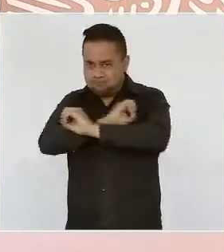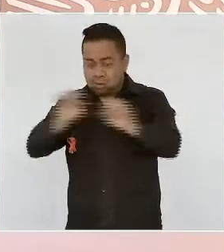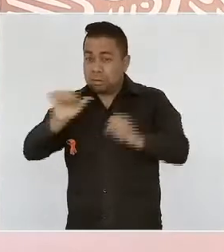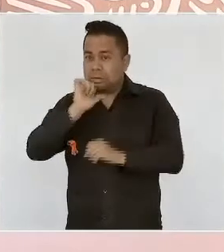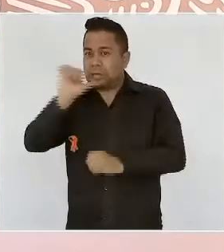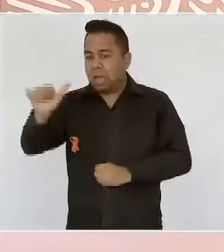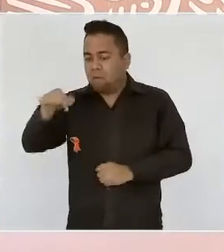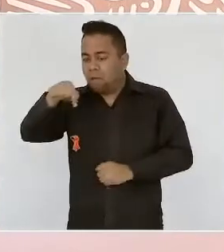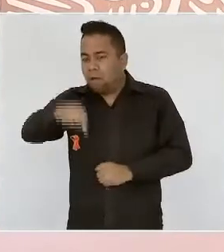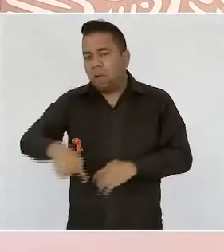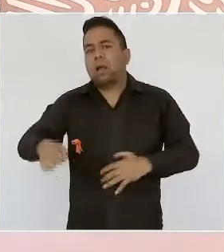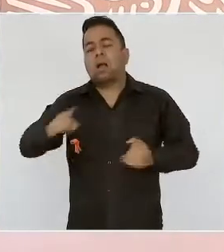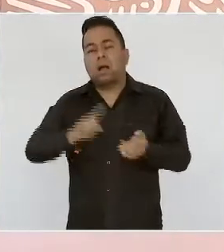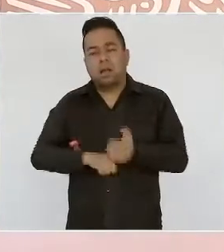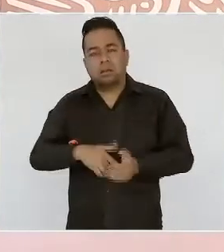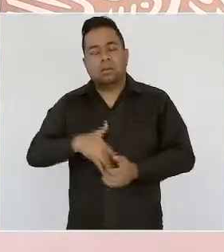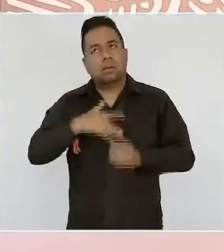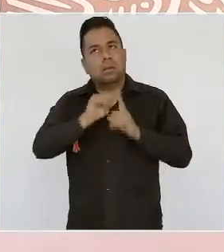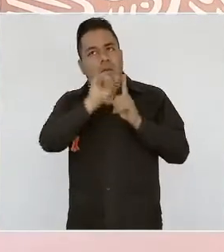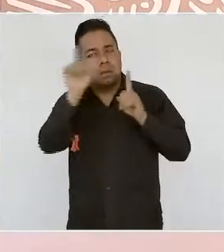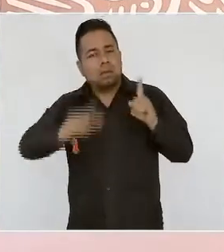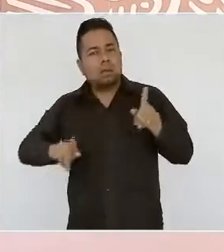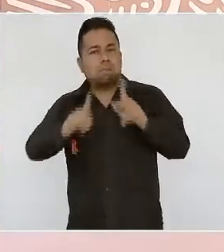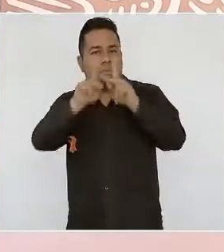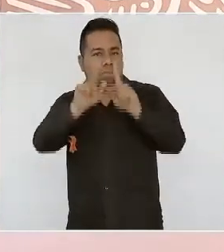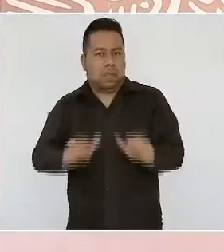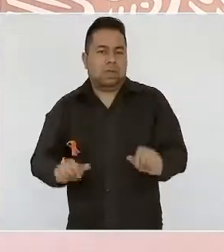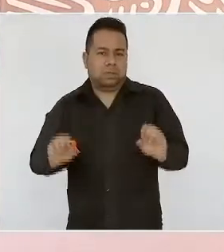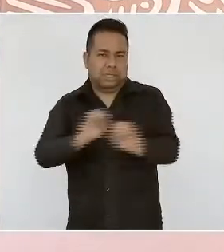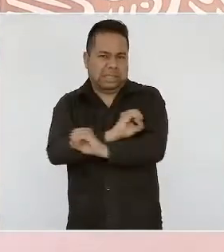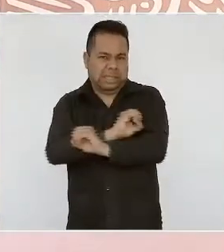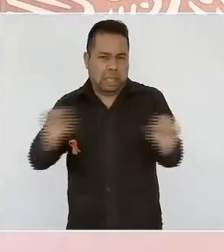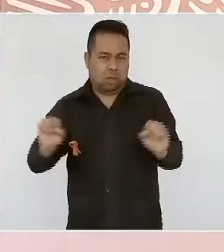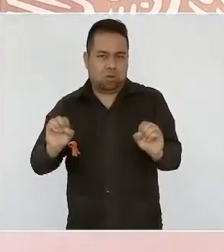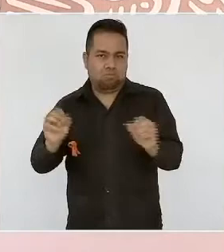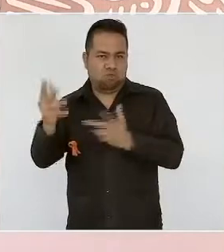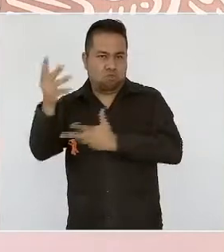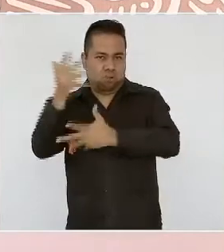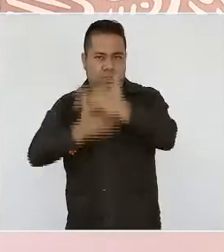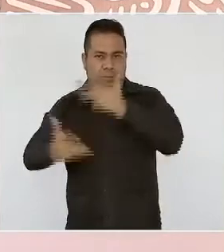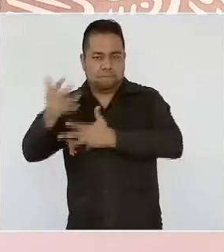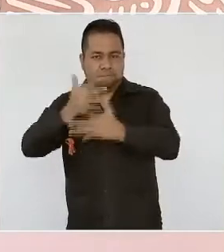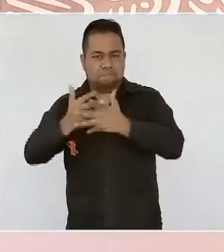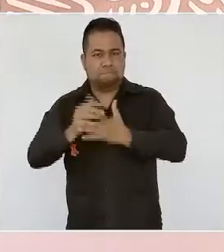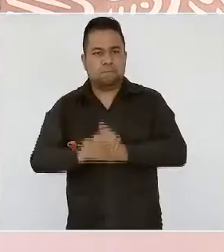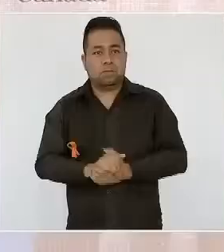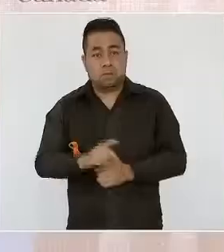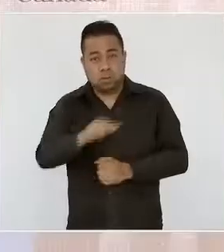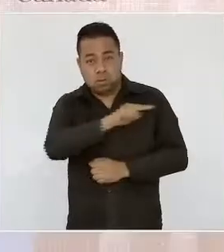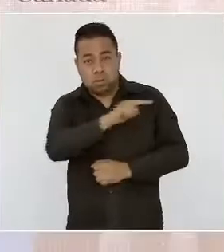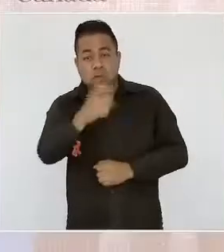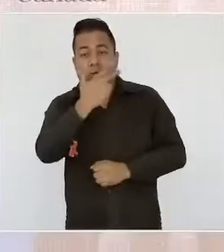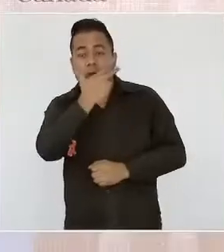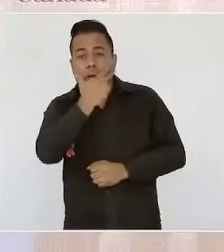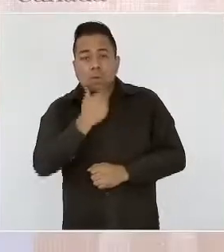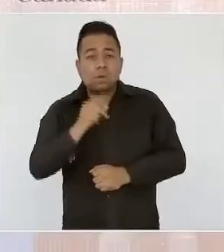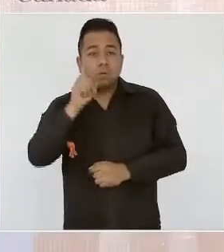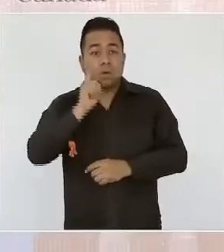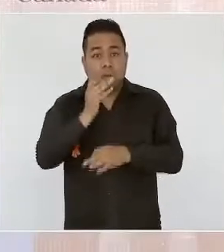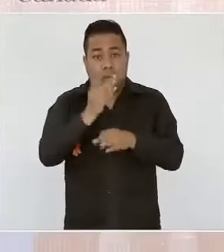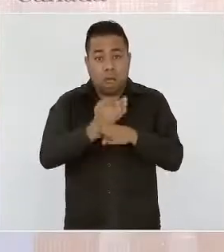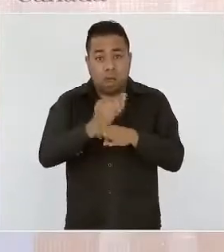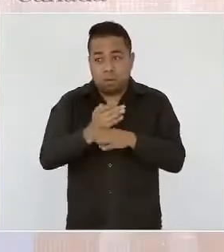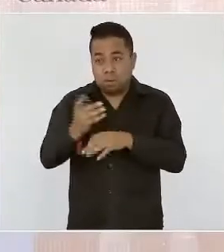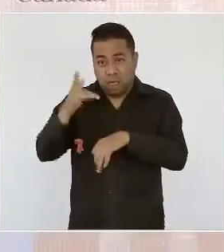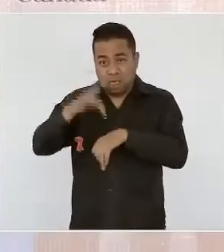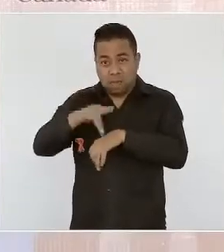que vivamos en un país libre de violencia. Porque ustedes mismas, ahora que están en